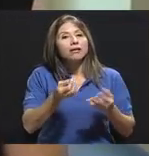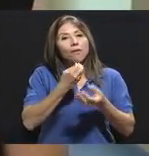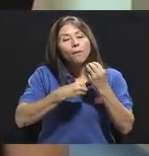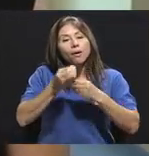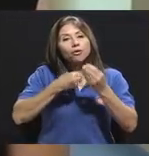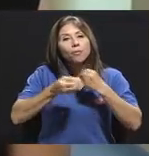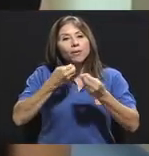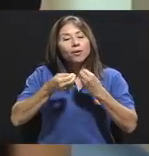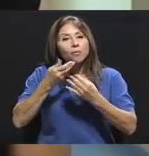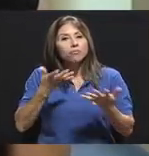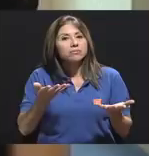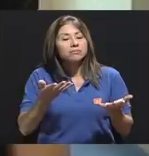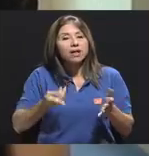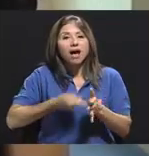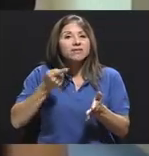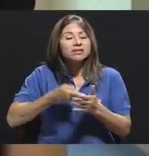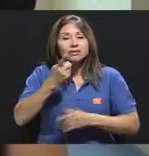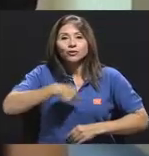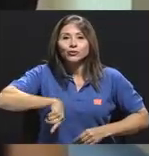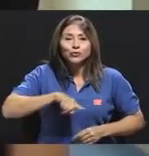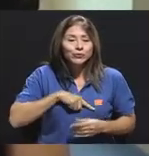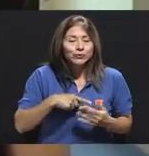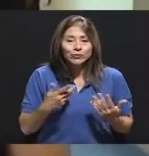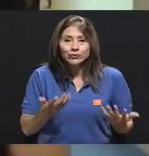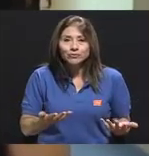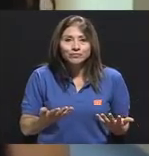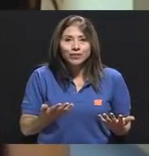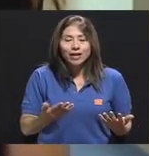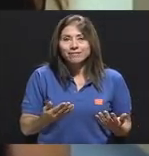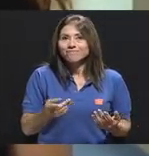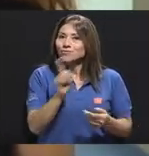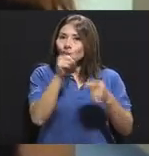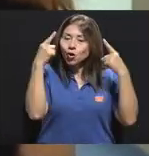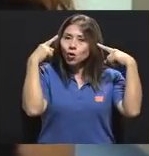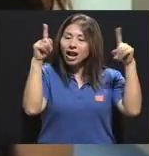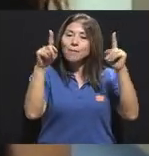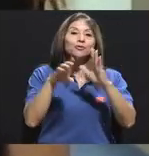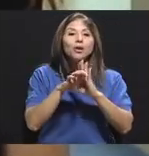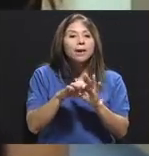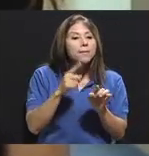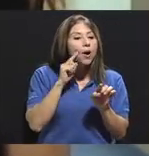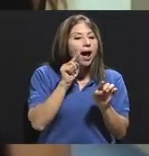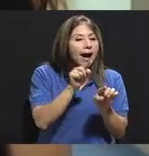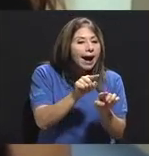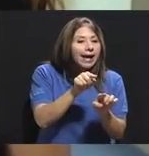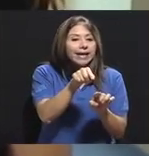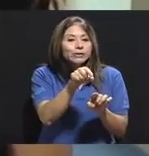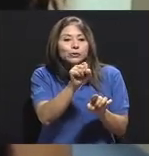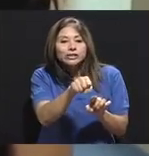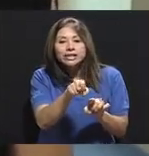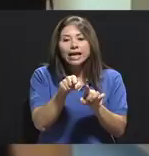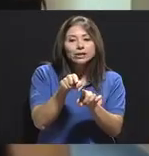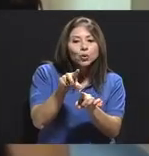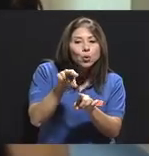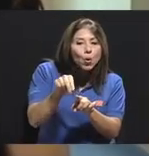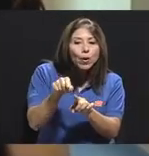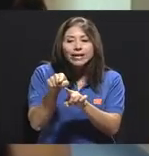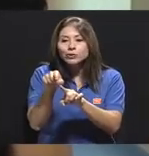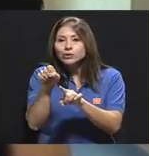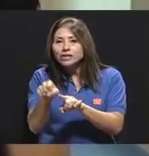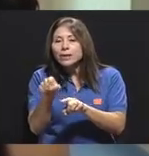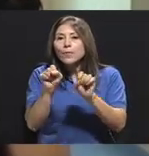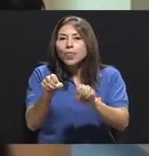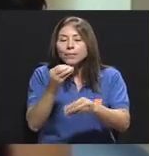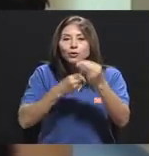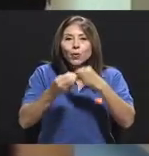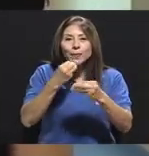verdad pues no logramos realmente mentalizar y decir Bueno este elemento sí me conviene o no nos acordamos de aquello que veíamos en la escuela